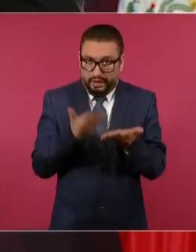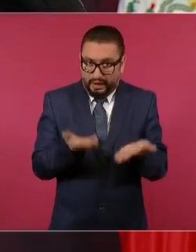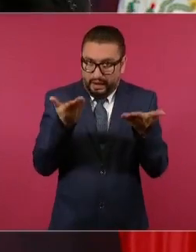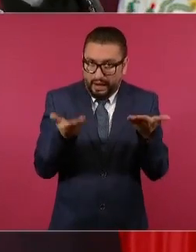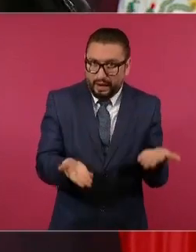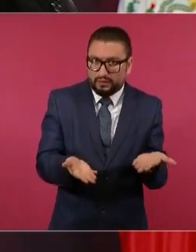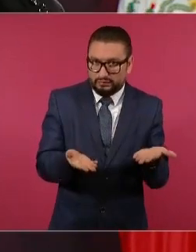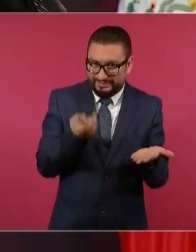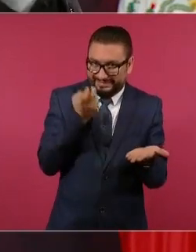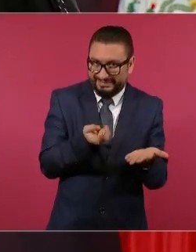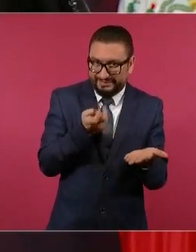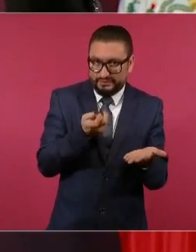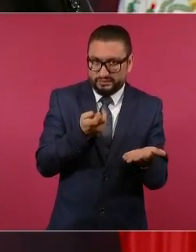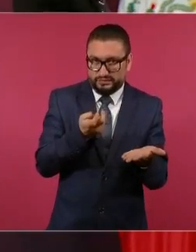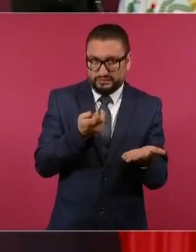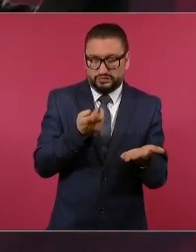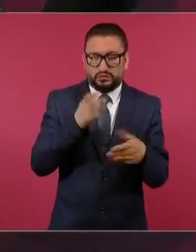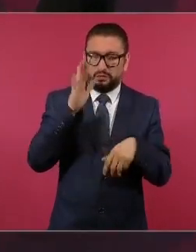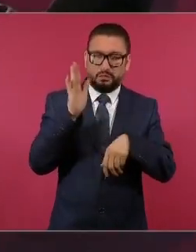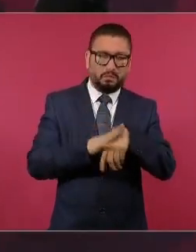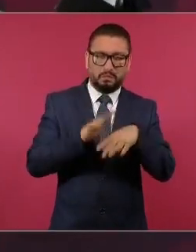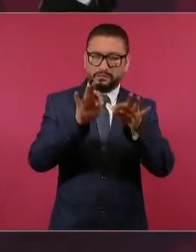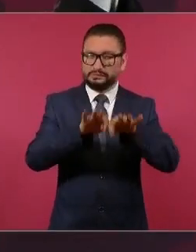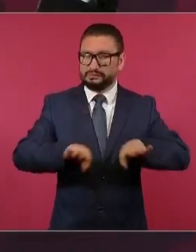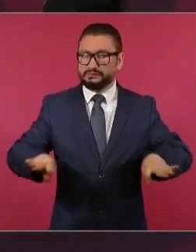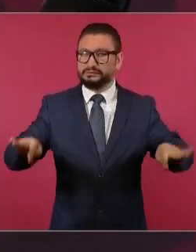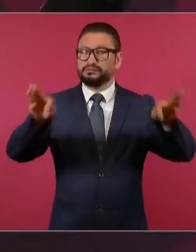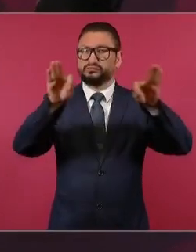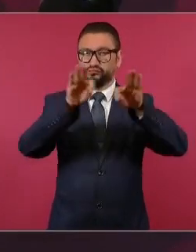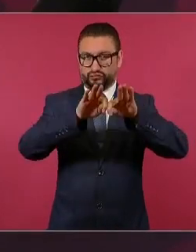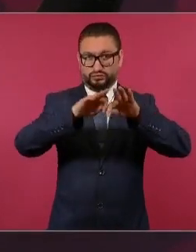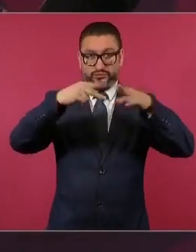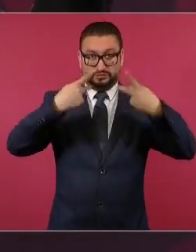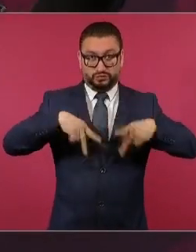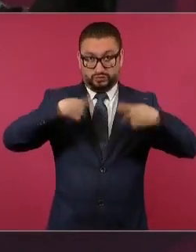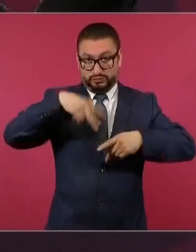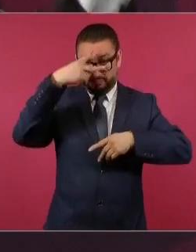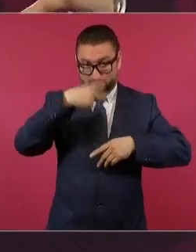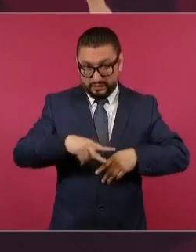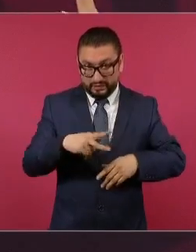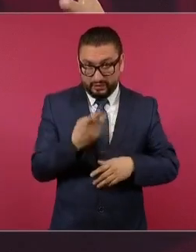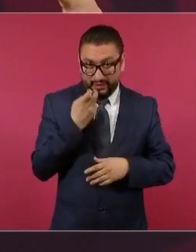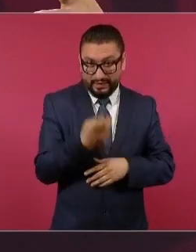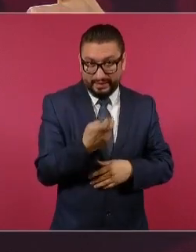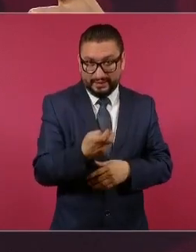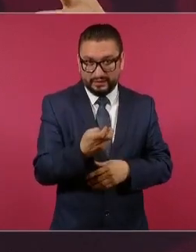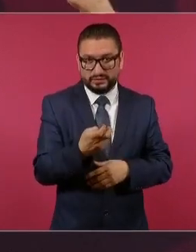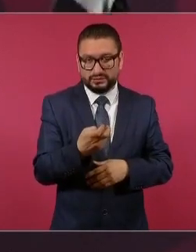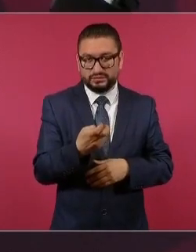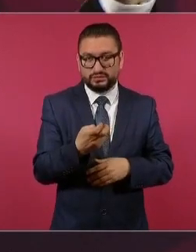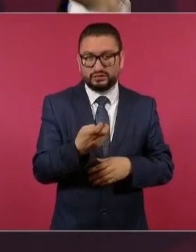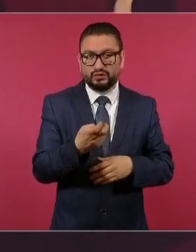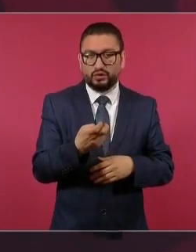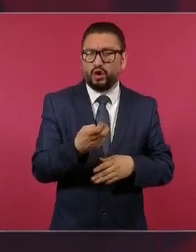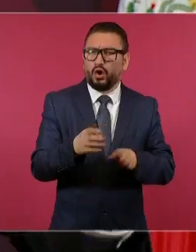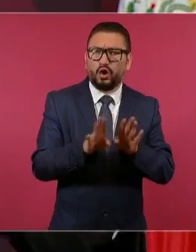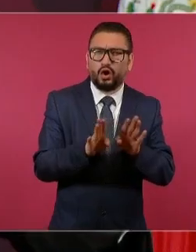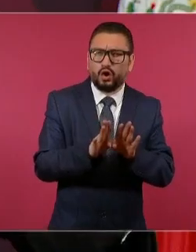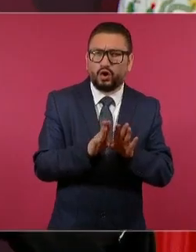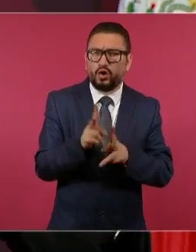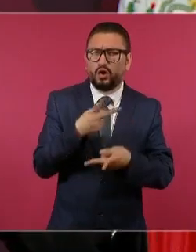Lo más importante del pueblo de México hoy lo